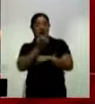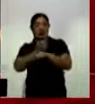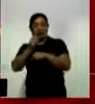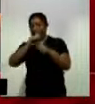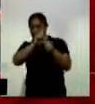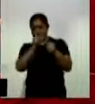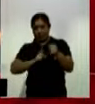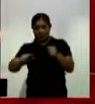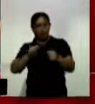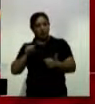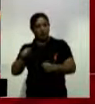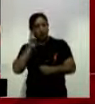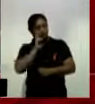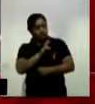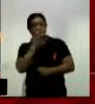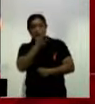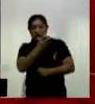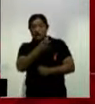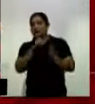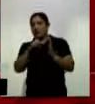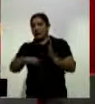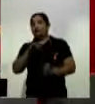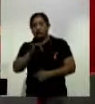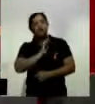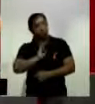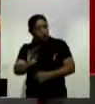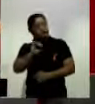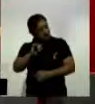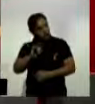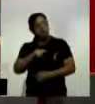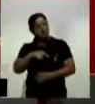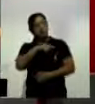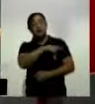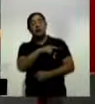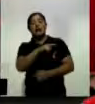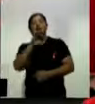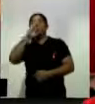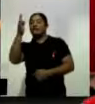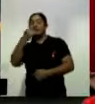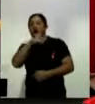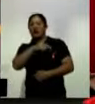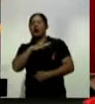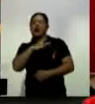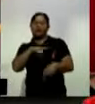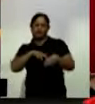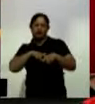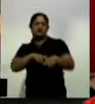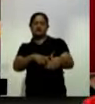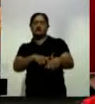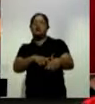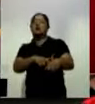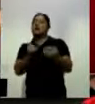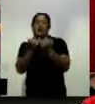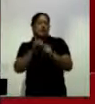federal aseveró que ahí está el ejemplo más cercano de que sí se puede crecer y, como en el caso federal, seguir adelante sin endeudar al país como